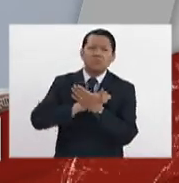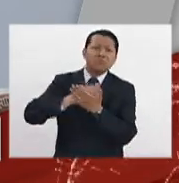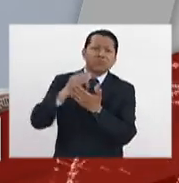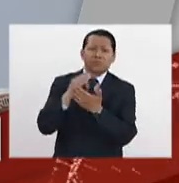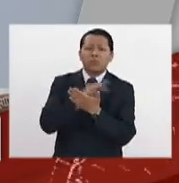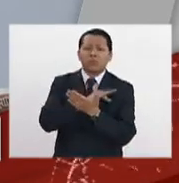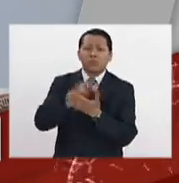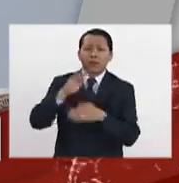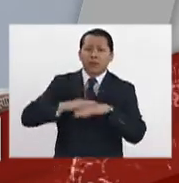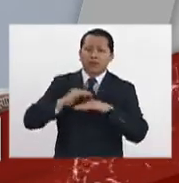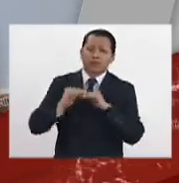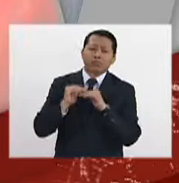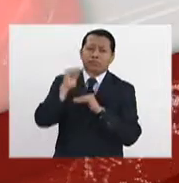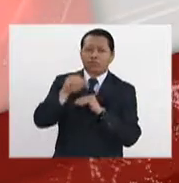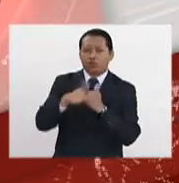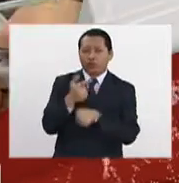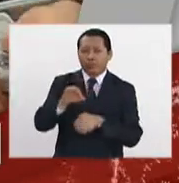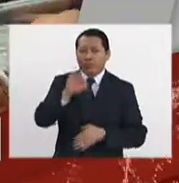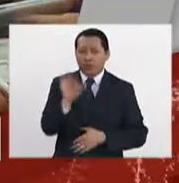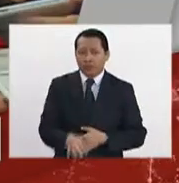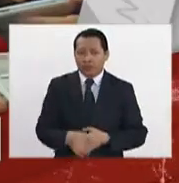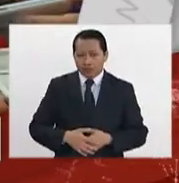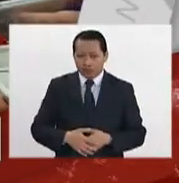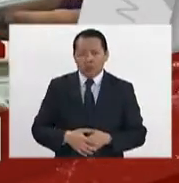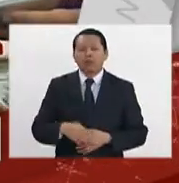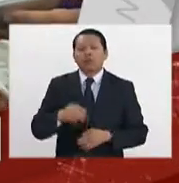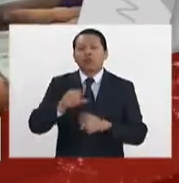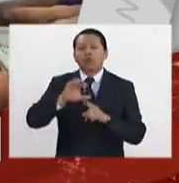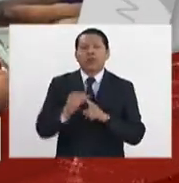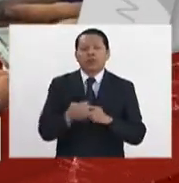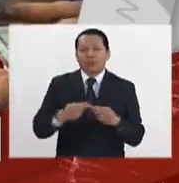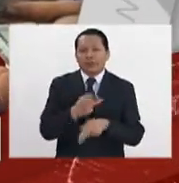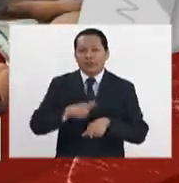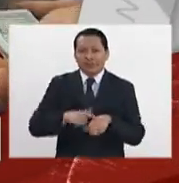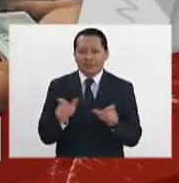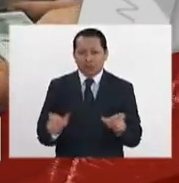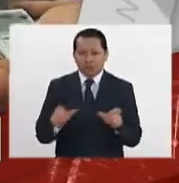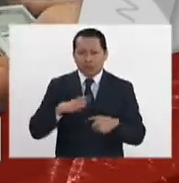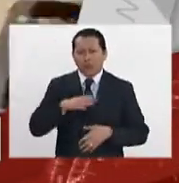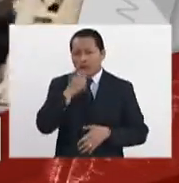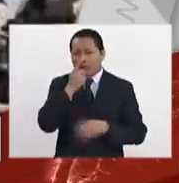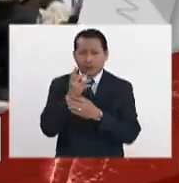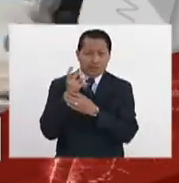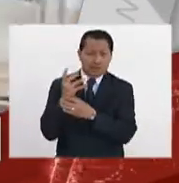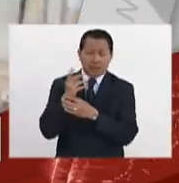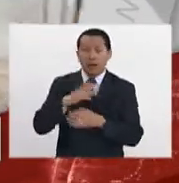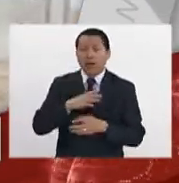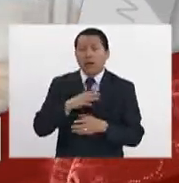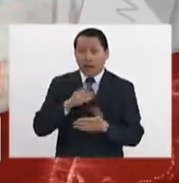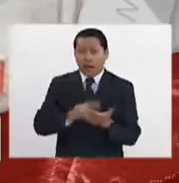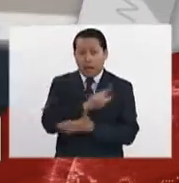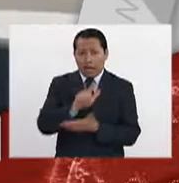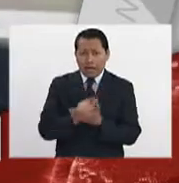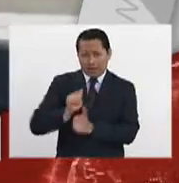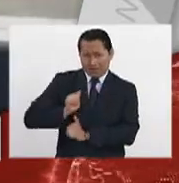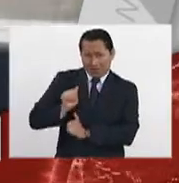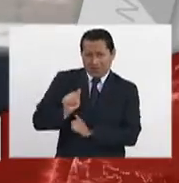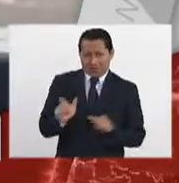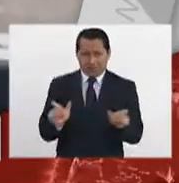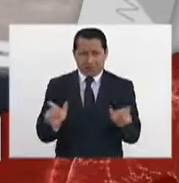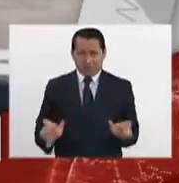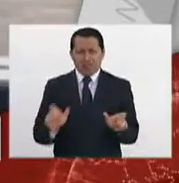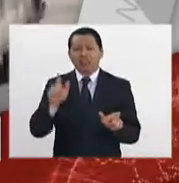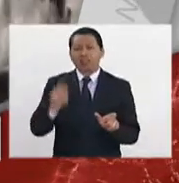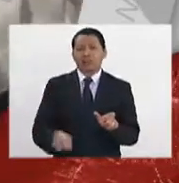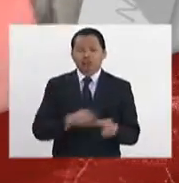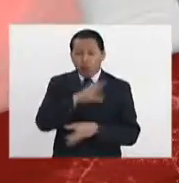de 12%. El Comisionado Nacional de Seguridad afirma que la nueva Ley de Seguridad Interior no militarizará